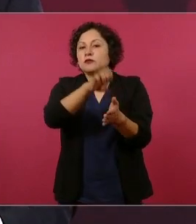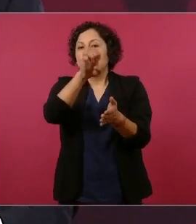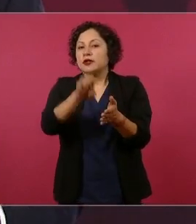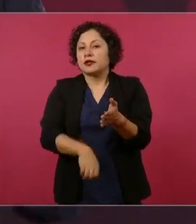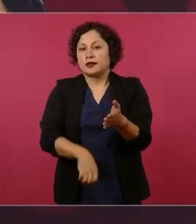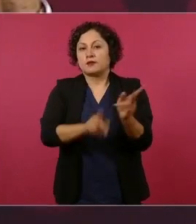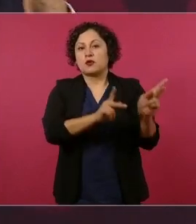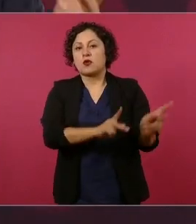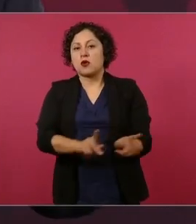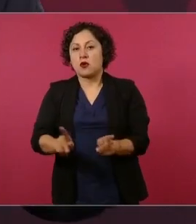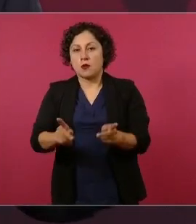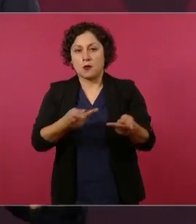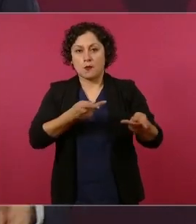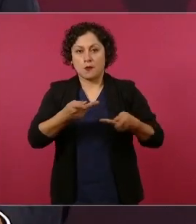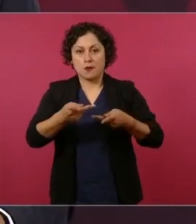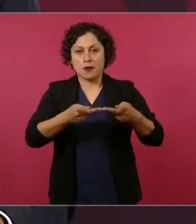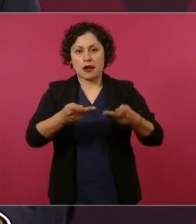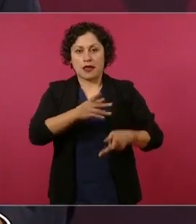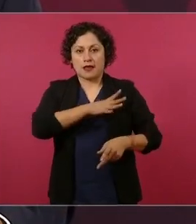por ejemplo,